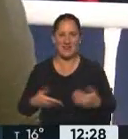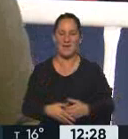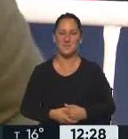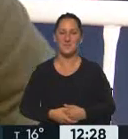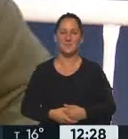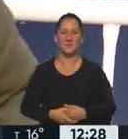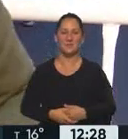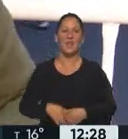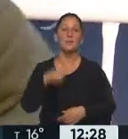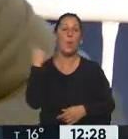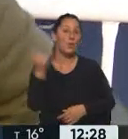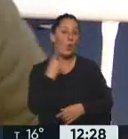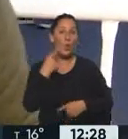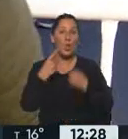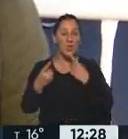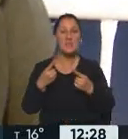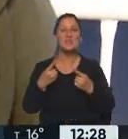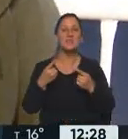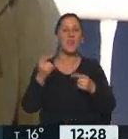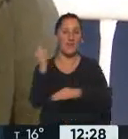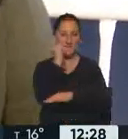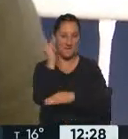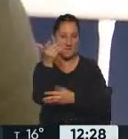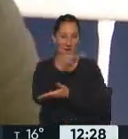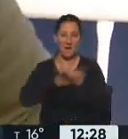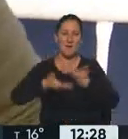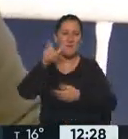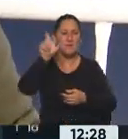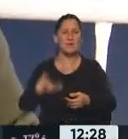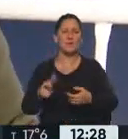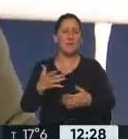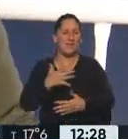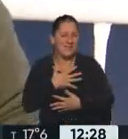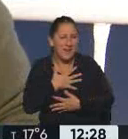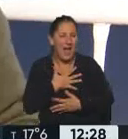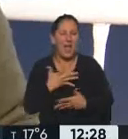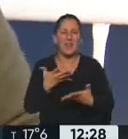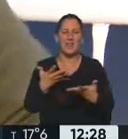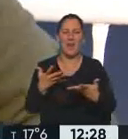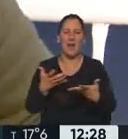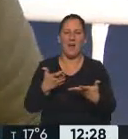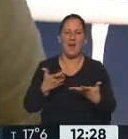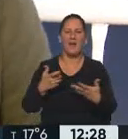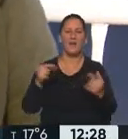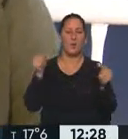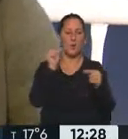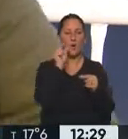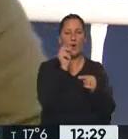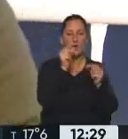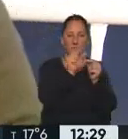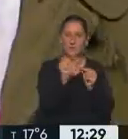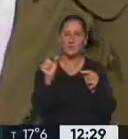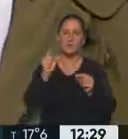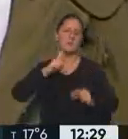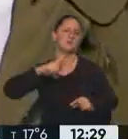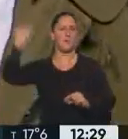país. También dicen todos los que comparten la filmación que es una persona muy cálida, que por supuesto cuando terminan las escenas no se va